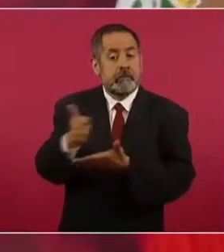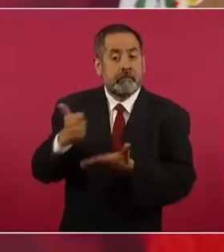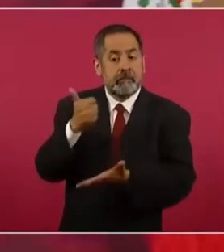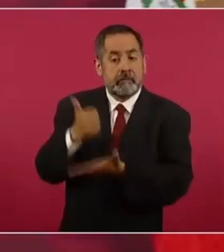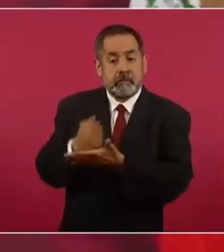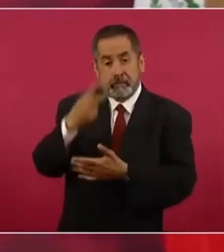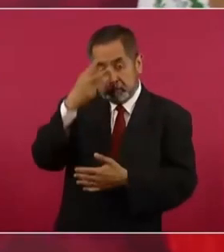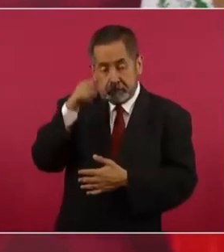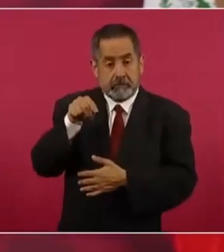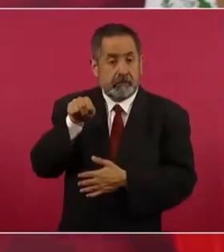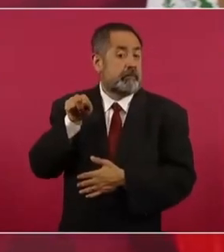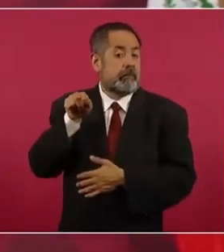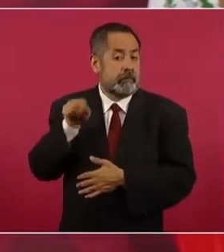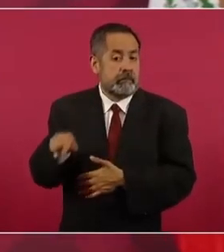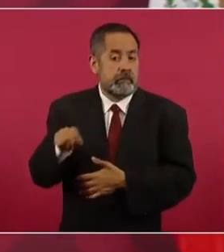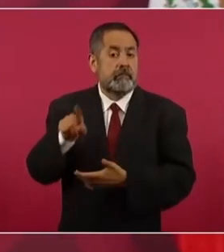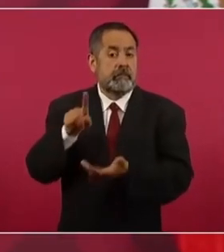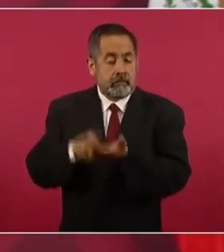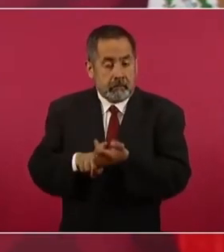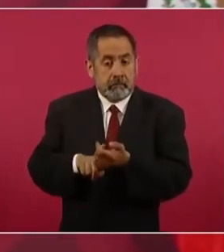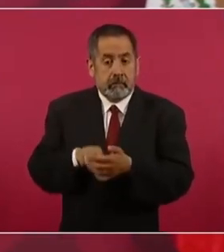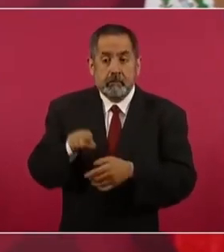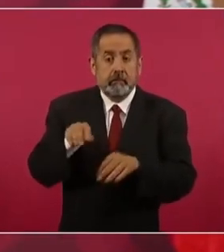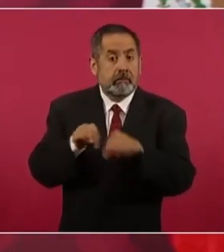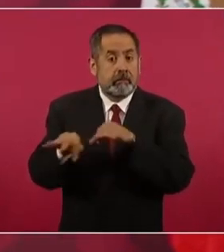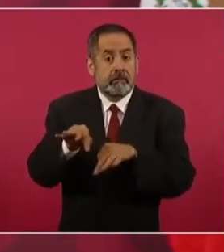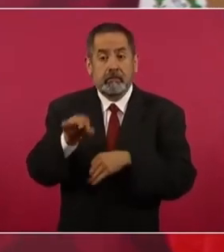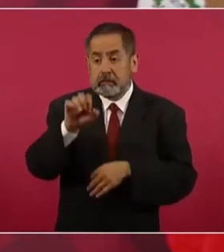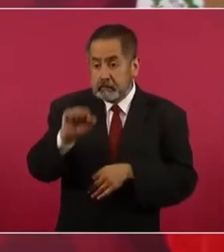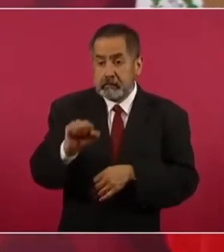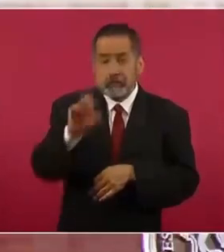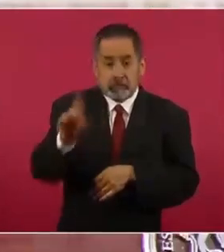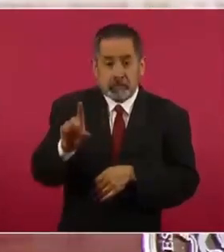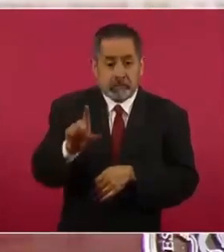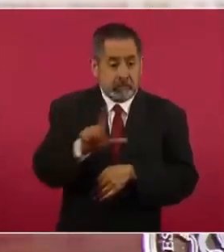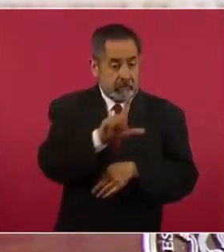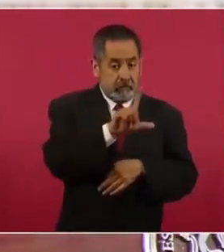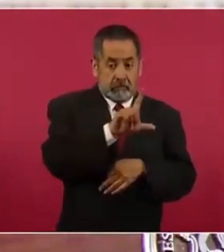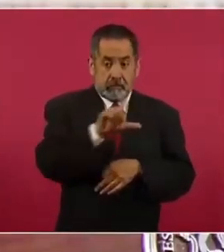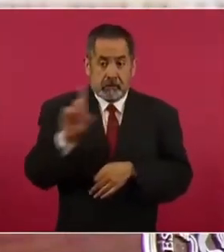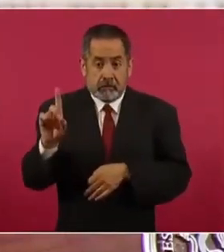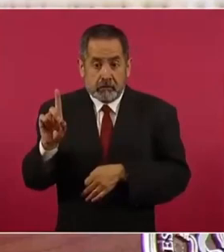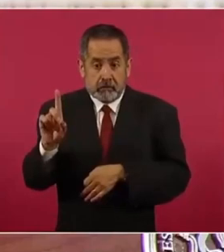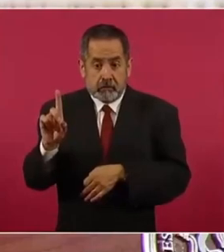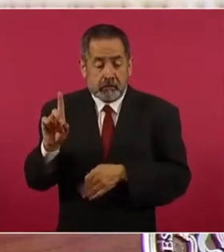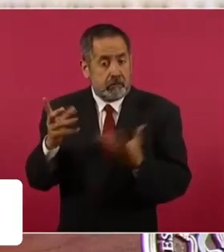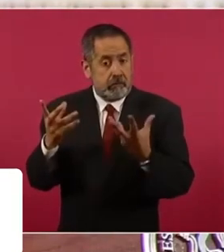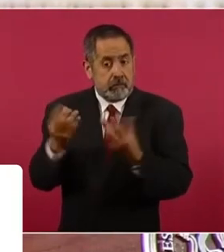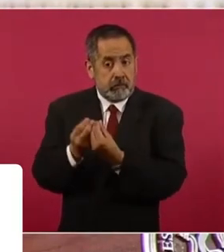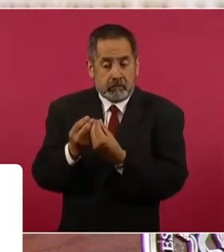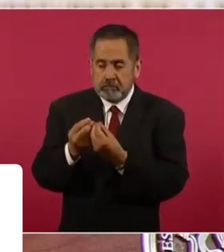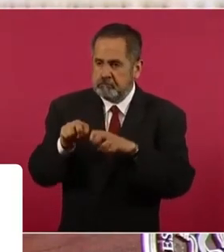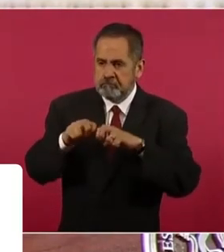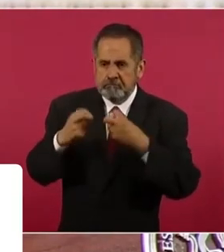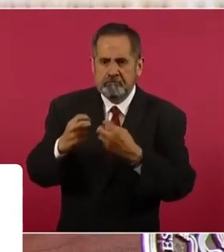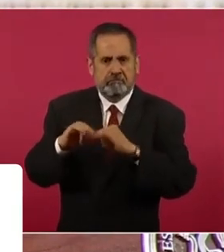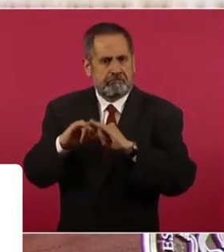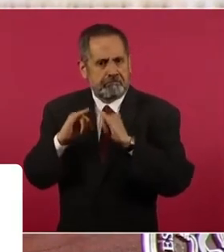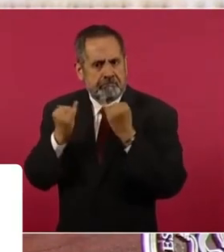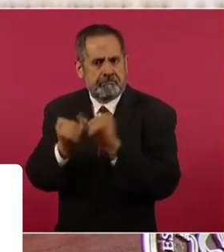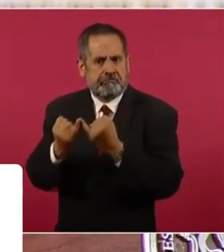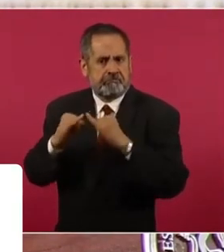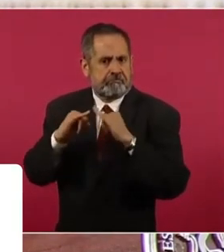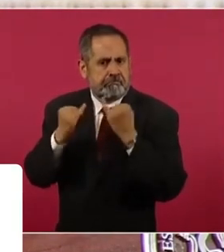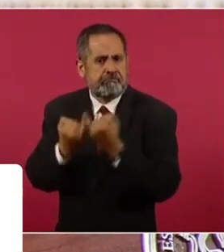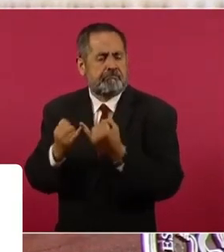Ciudad de México, también sábado y domingo, es decir, son todos los días. Y